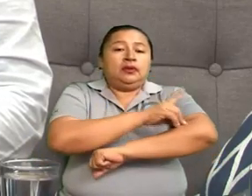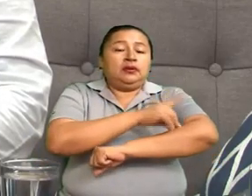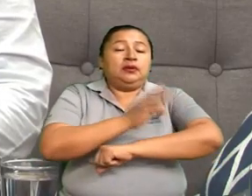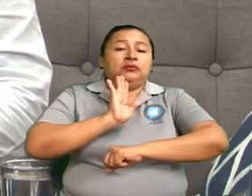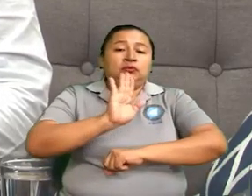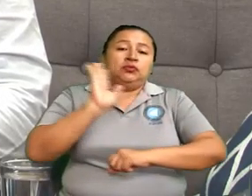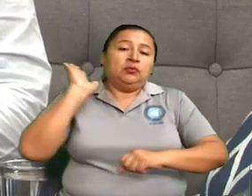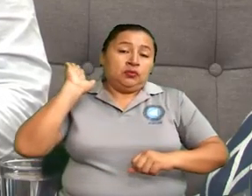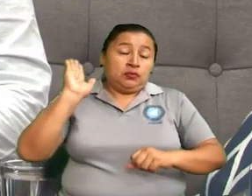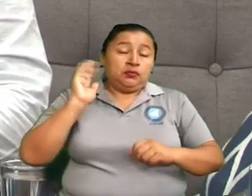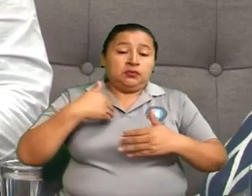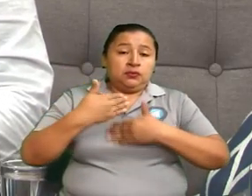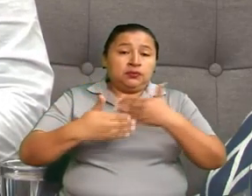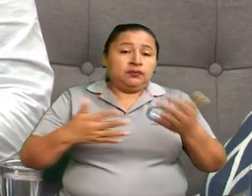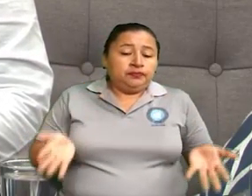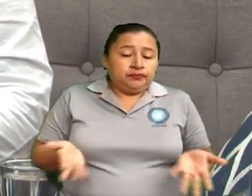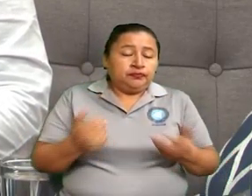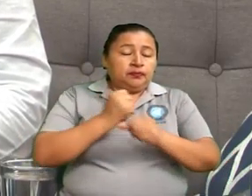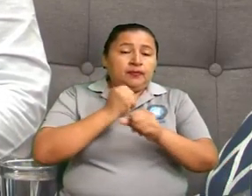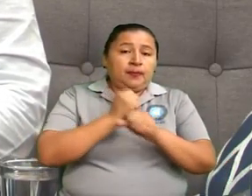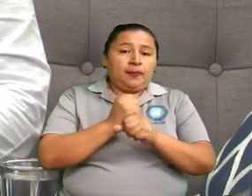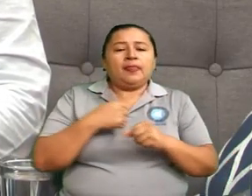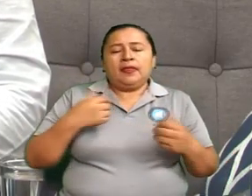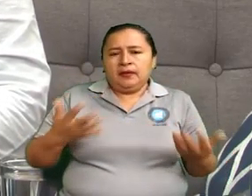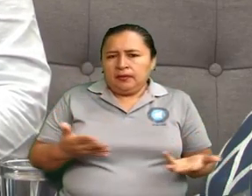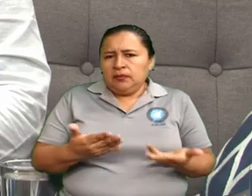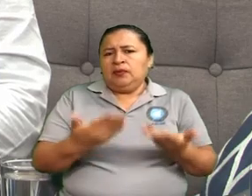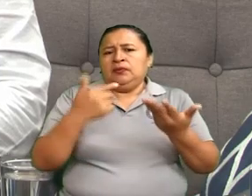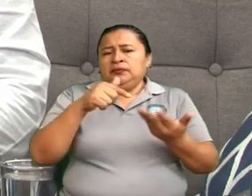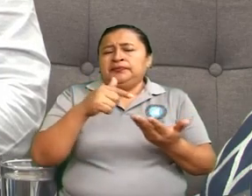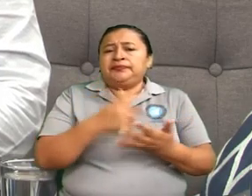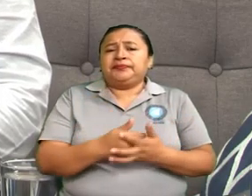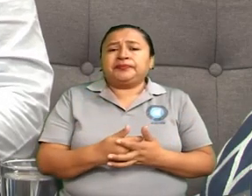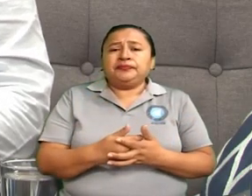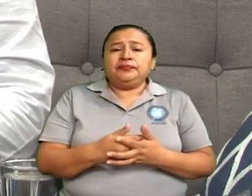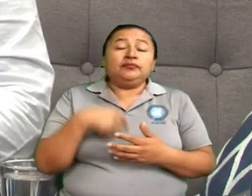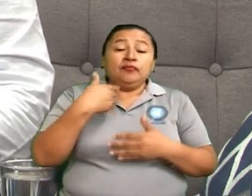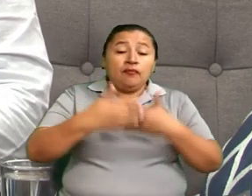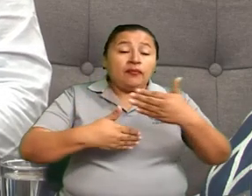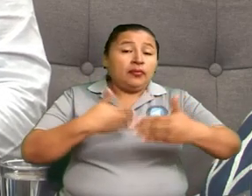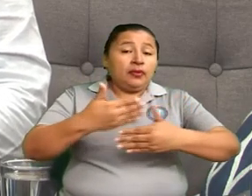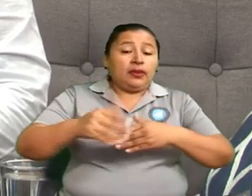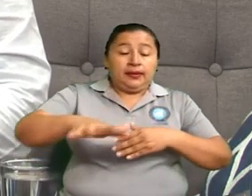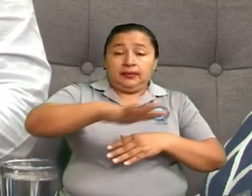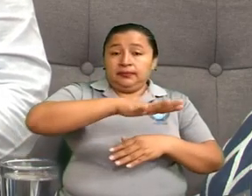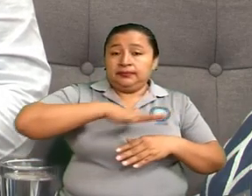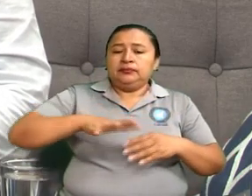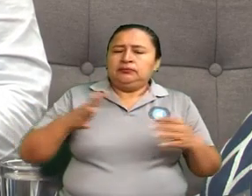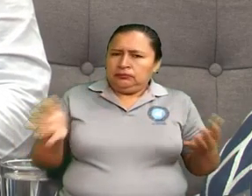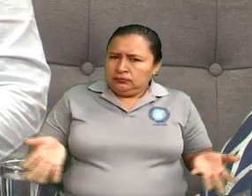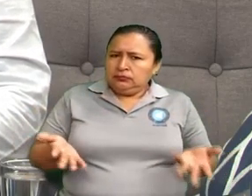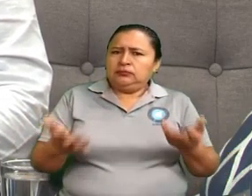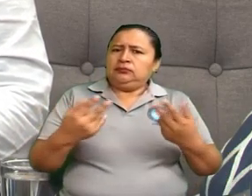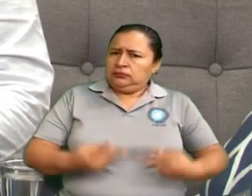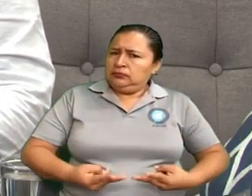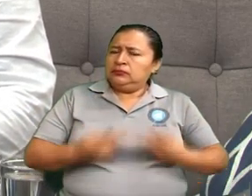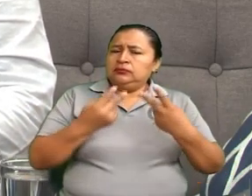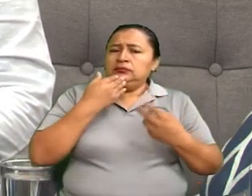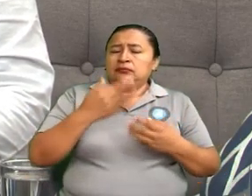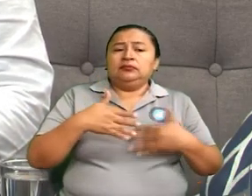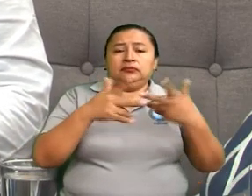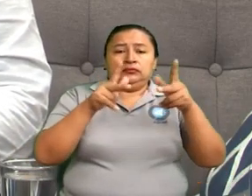compromiso de promover el trabajo, de promover el esparcimiento, de promover la vida buena para las